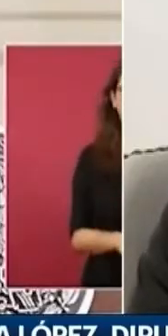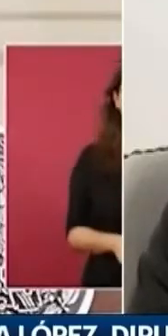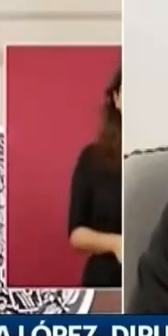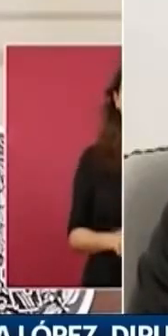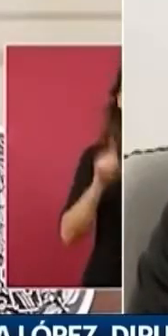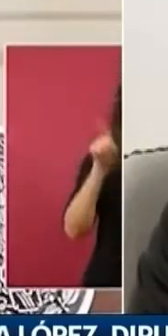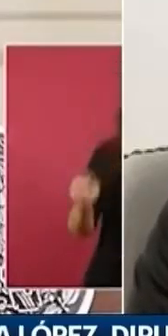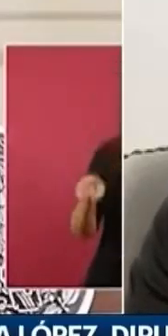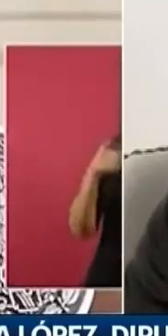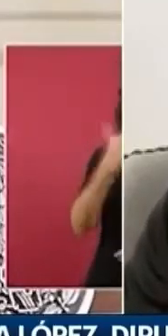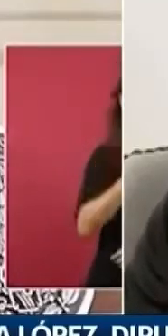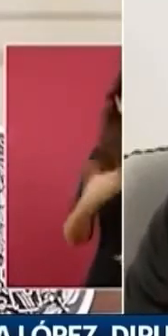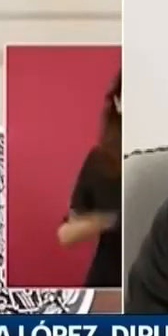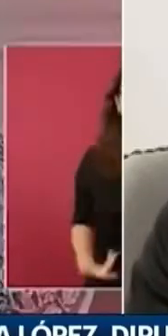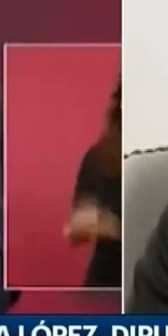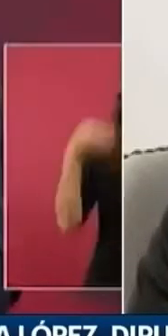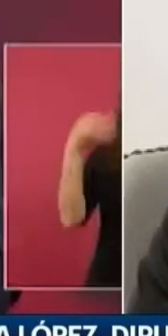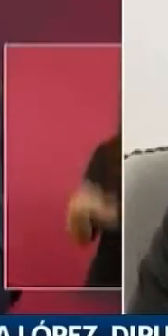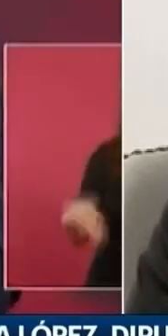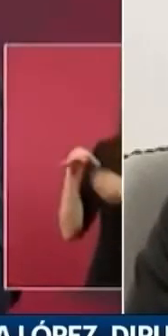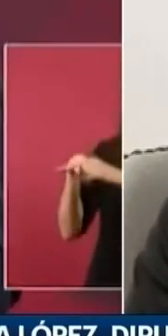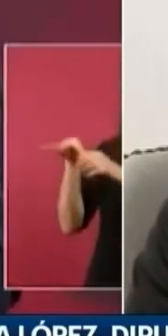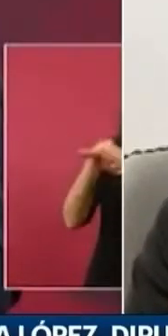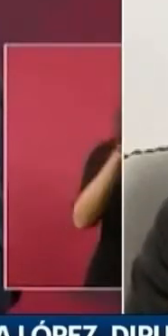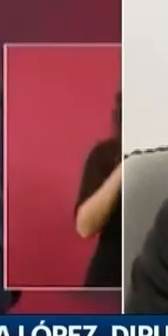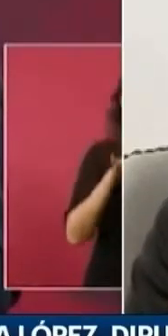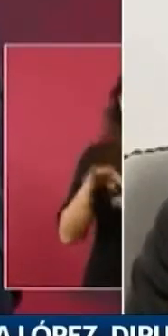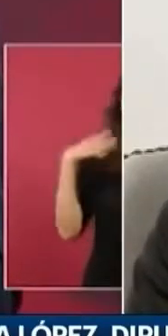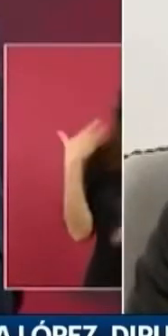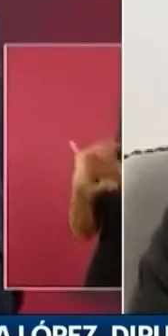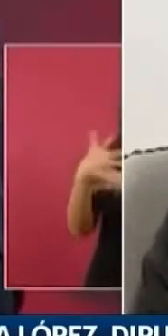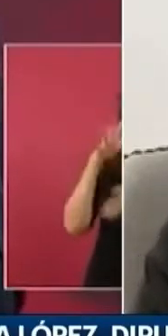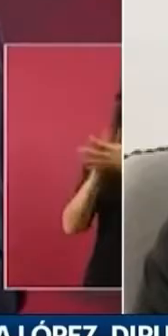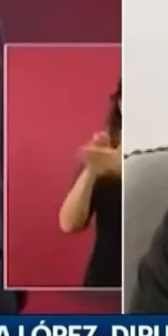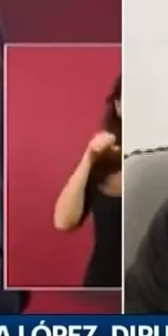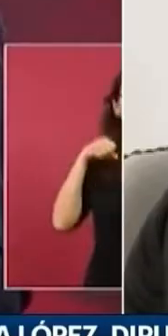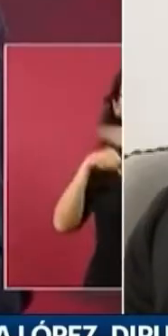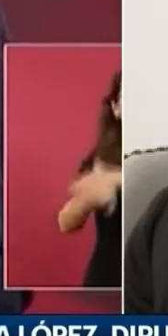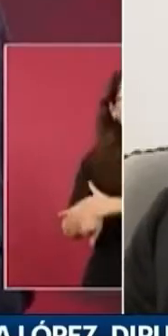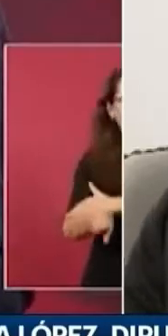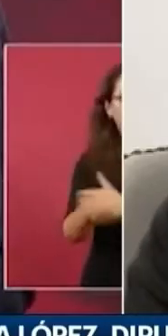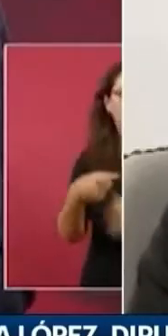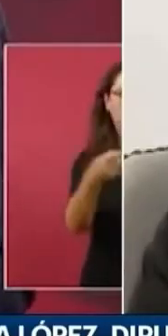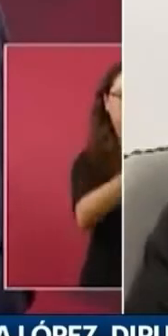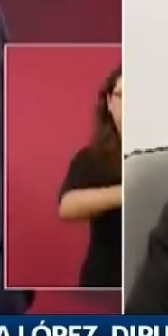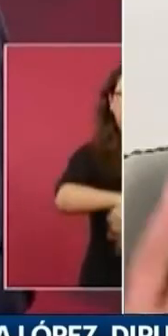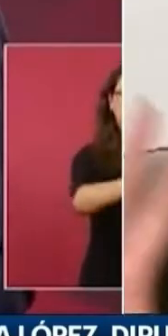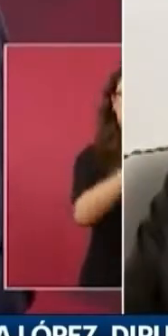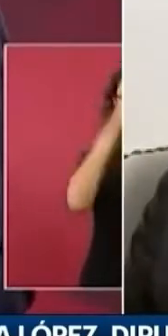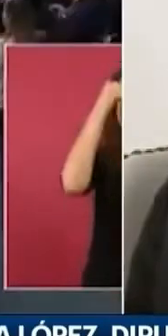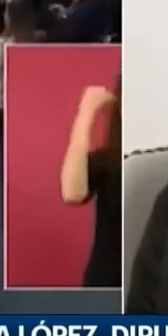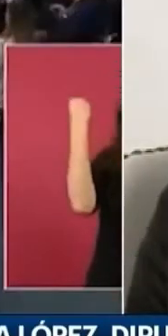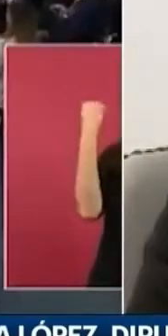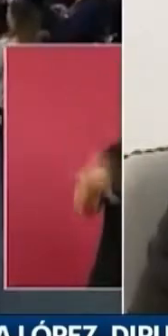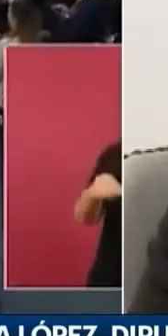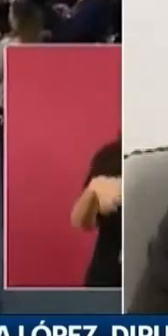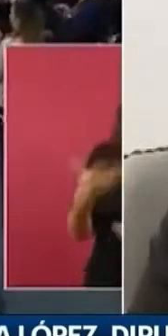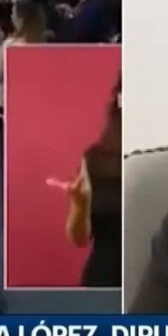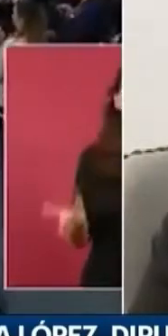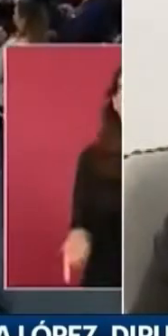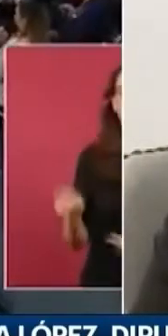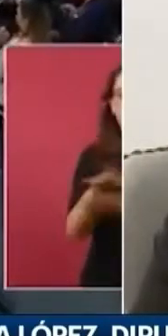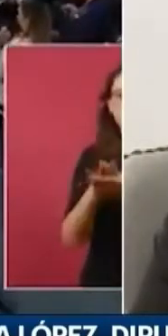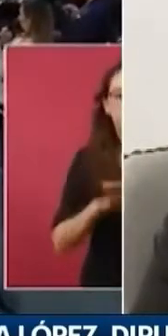a contentillo de un presidente. Entonces, Perú tiene sus propias reglas, sus propios temas.